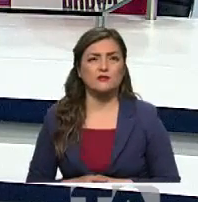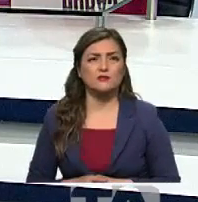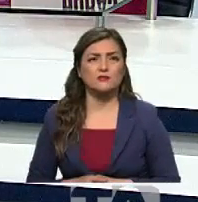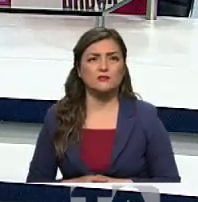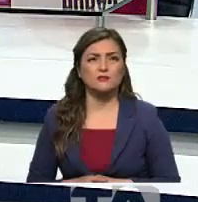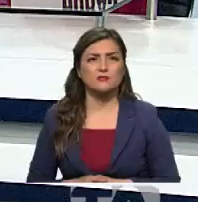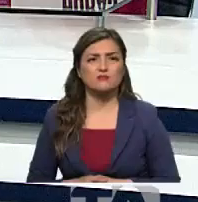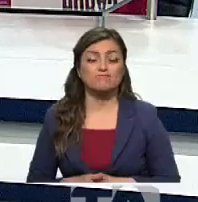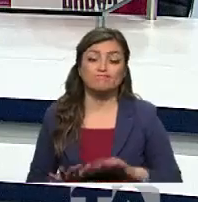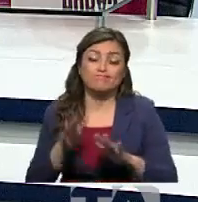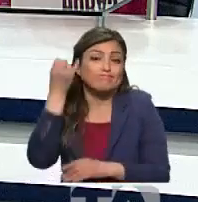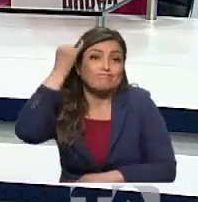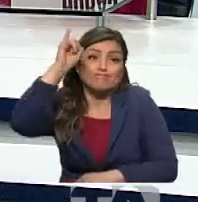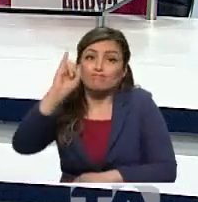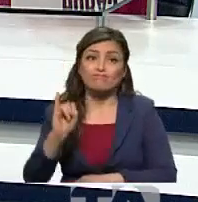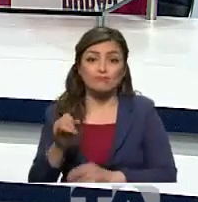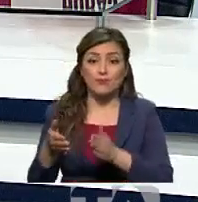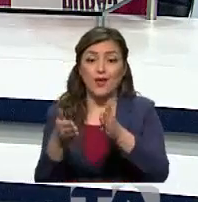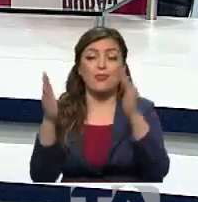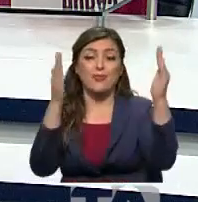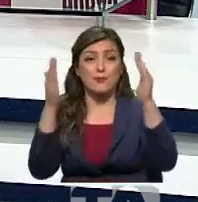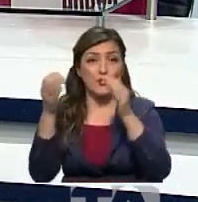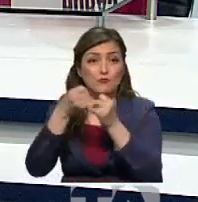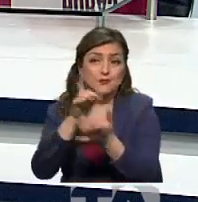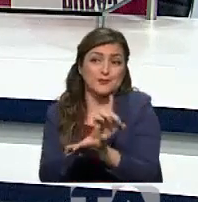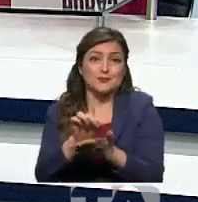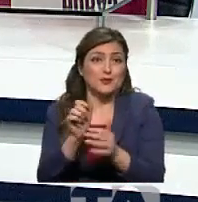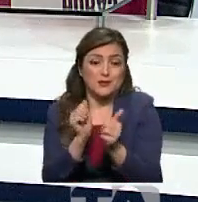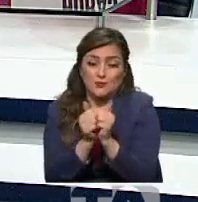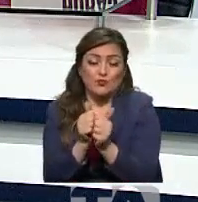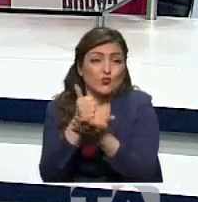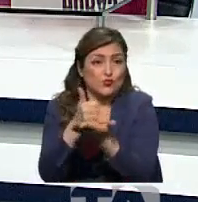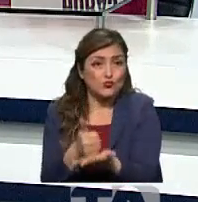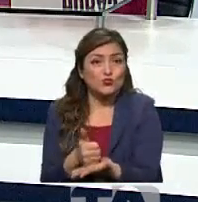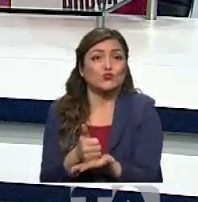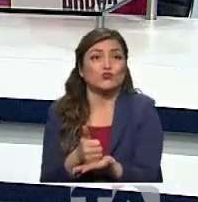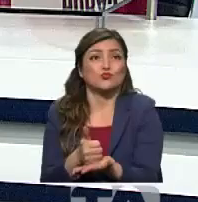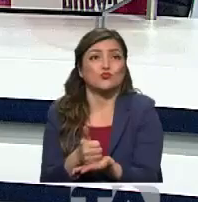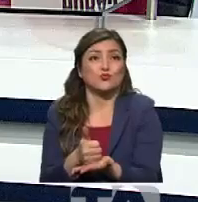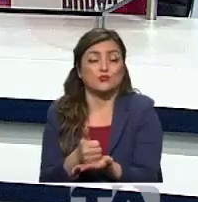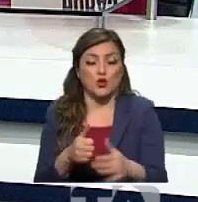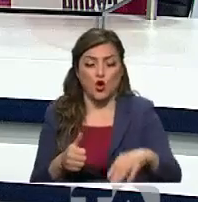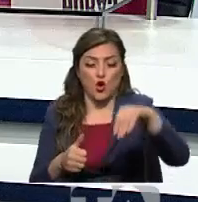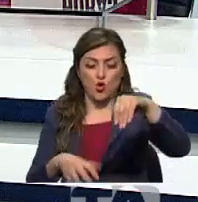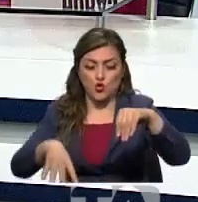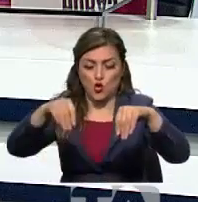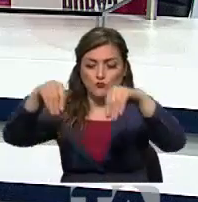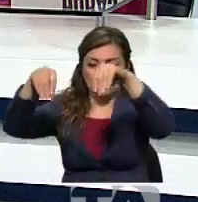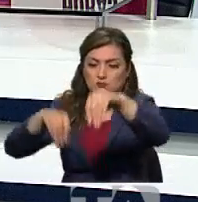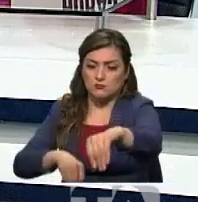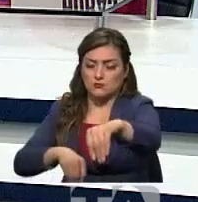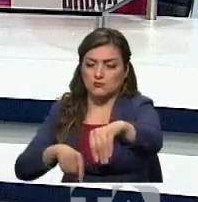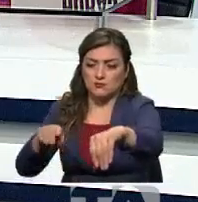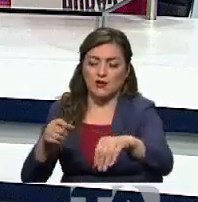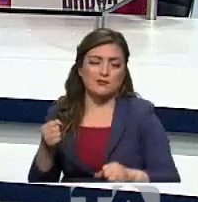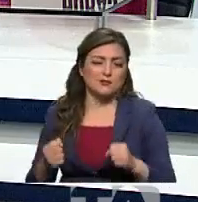tal vez una vía temporal para deportistas los fines de semana, con ayuda tal vez de conos que puedan señalizar estas